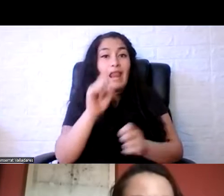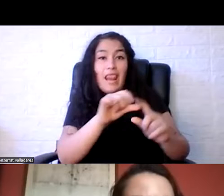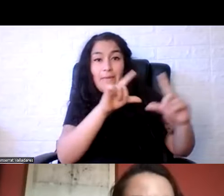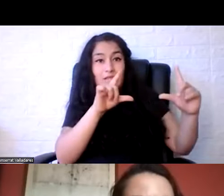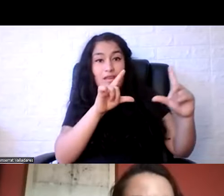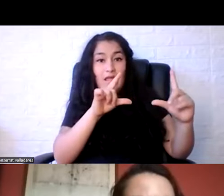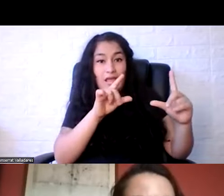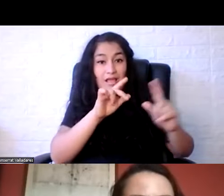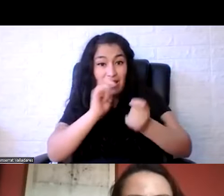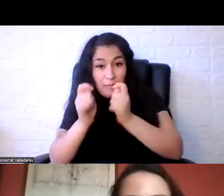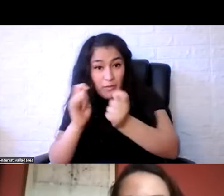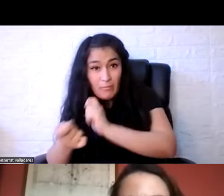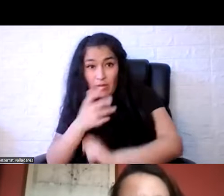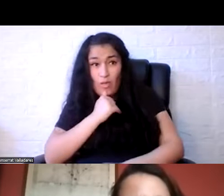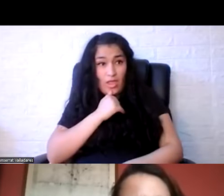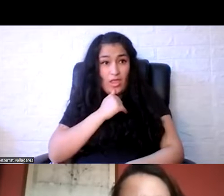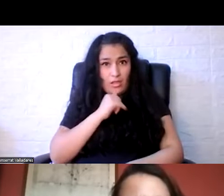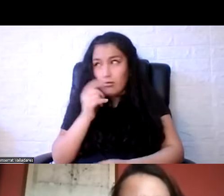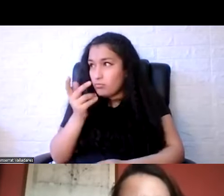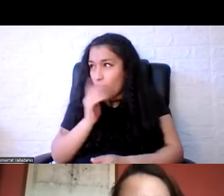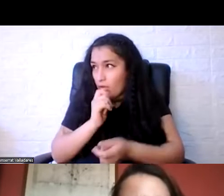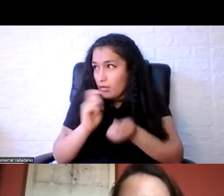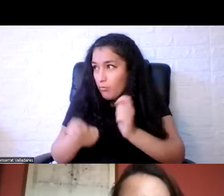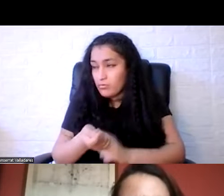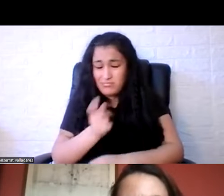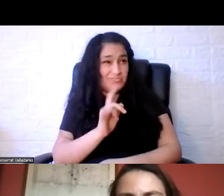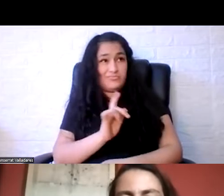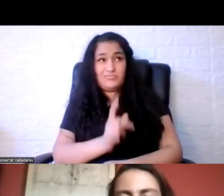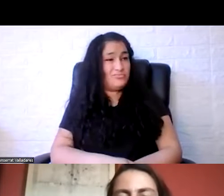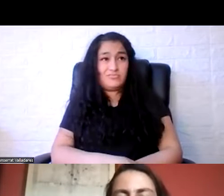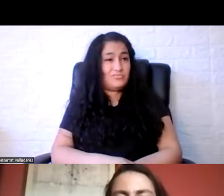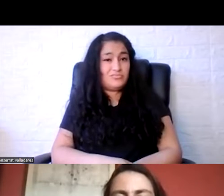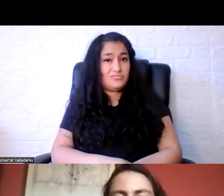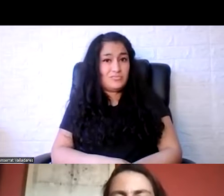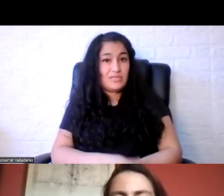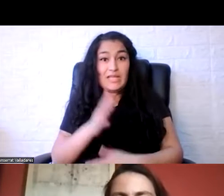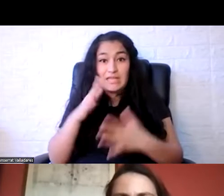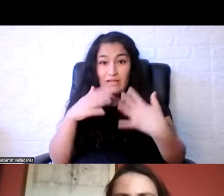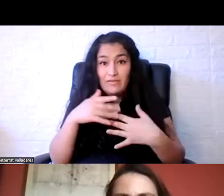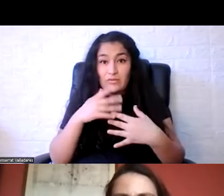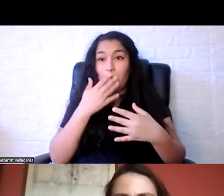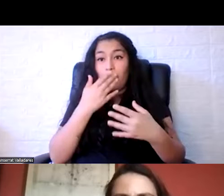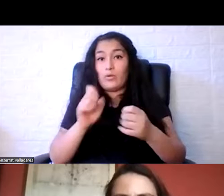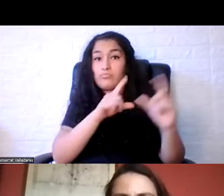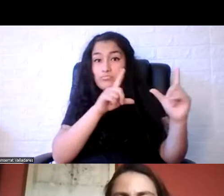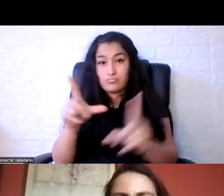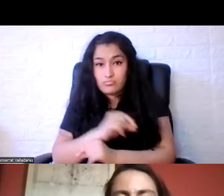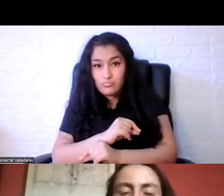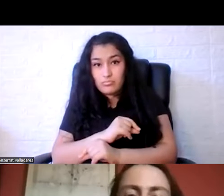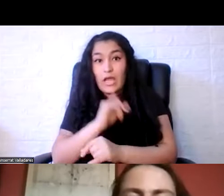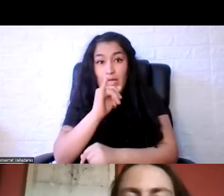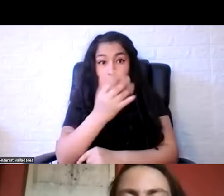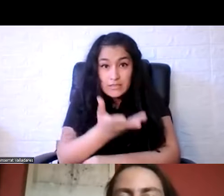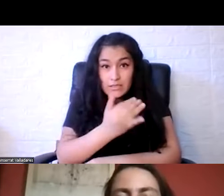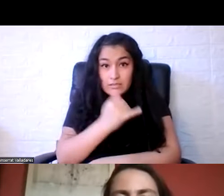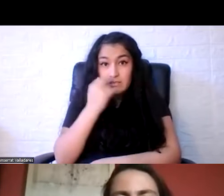ha cambiado la visual. ¿Ahí tampoco? No. Ya. Quizás si dejan de compartir. Ahí sí. Ahí sí, ya.